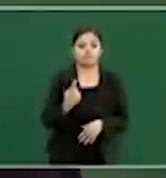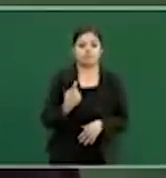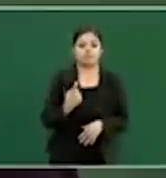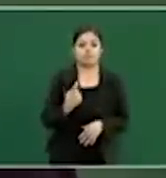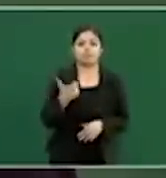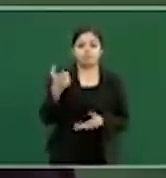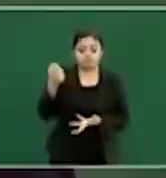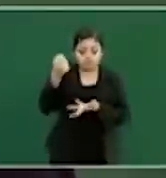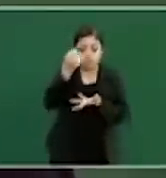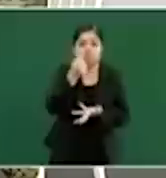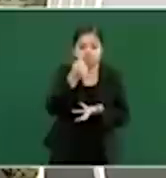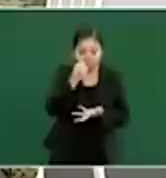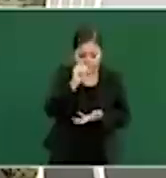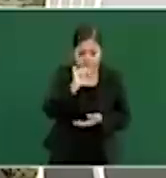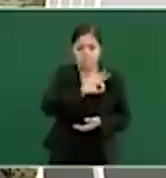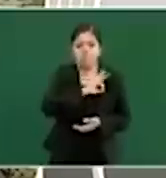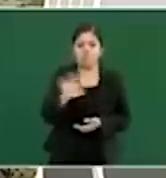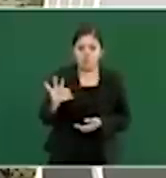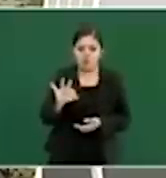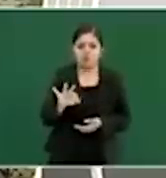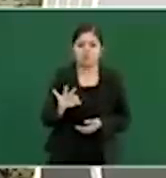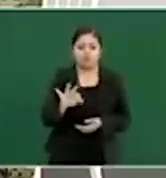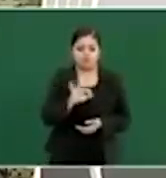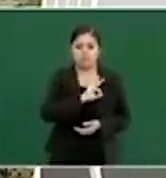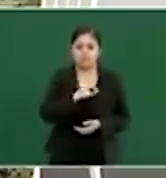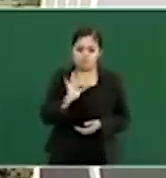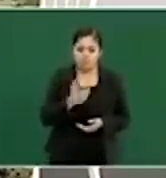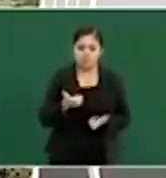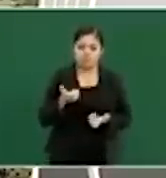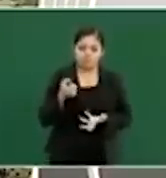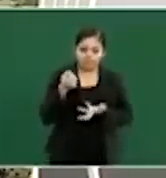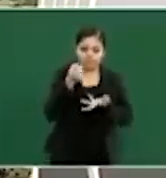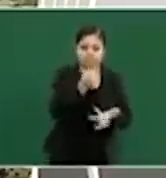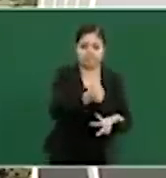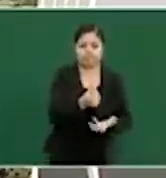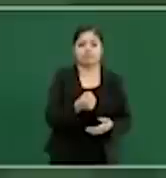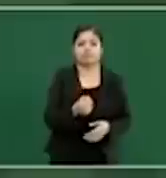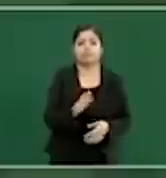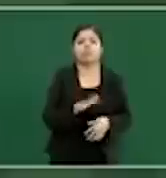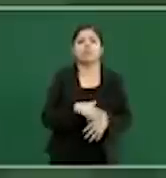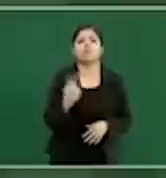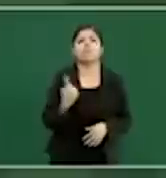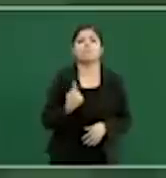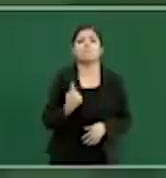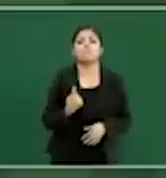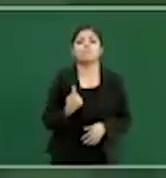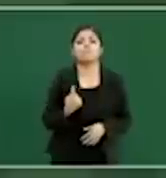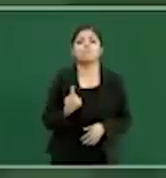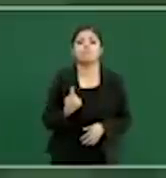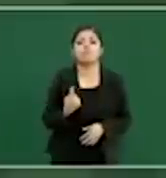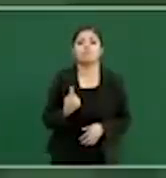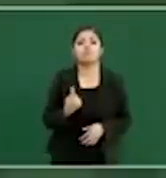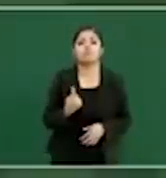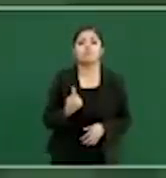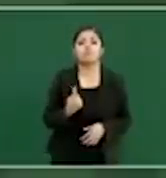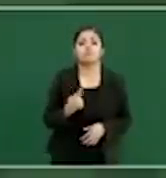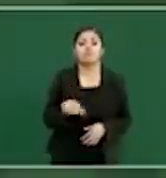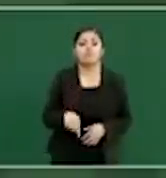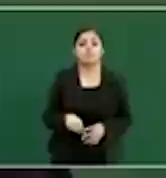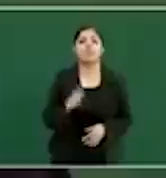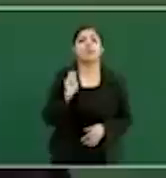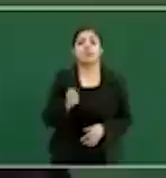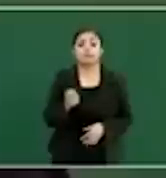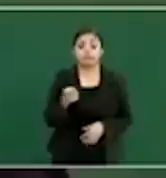el presupuesto. Nos va a alcanzar el presupuesto porque ya no va a permitirse